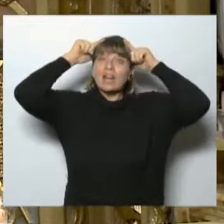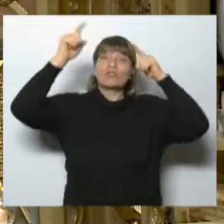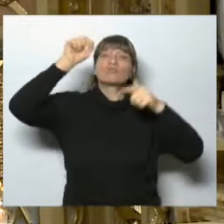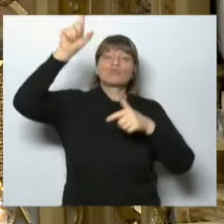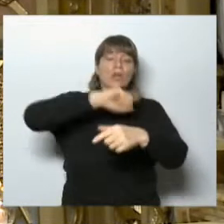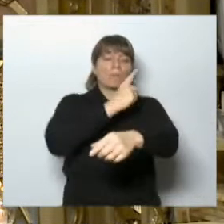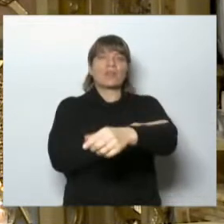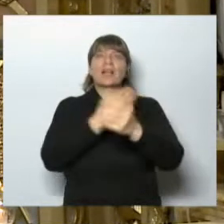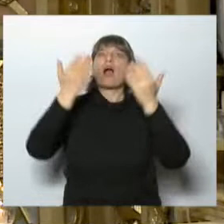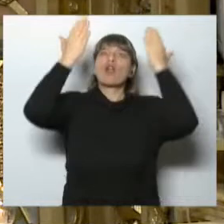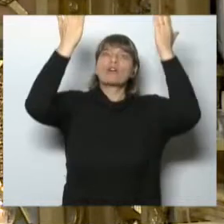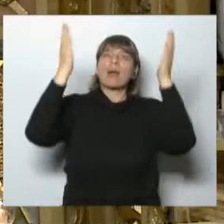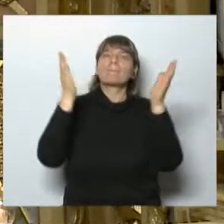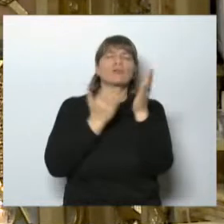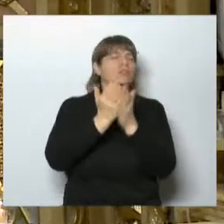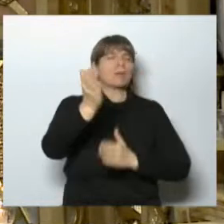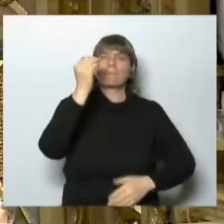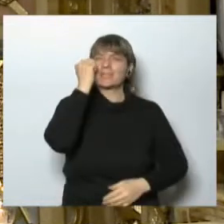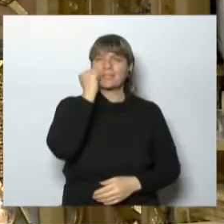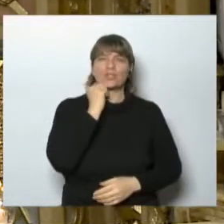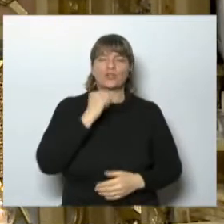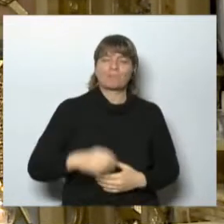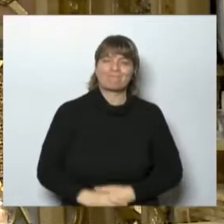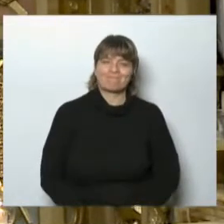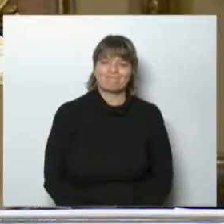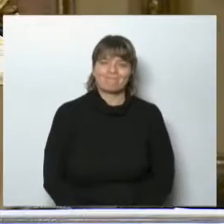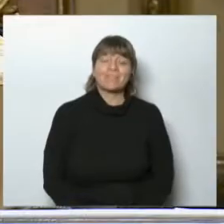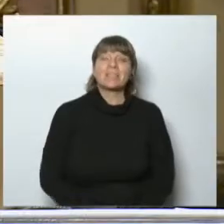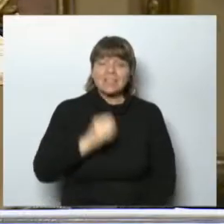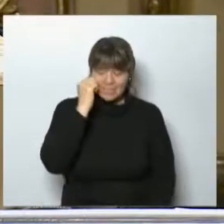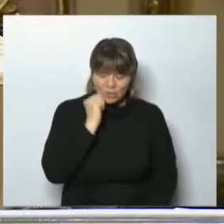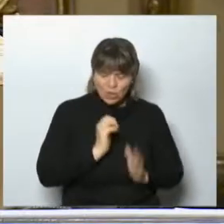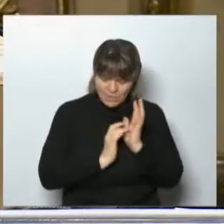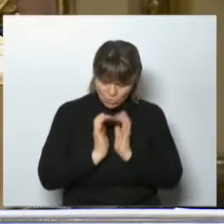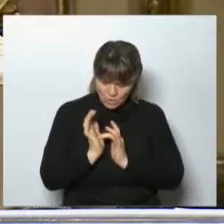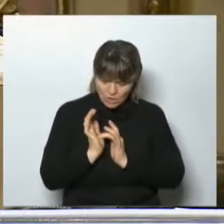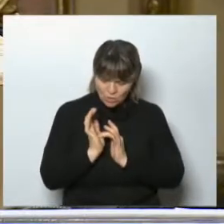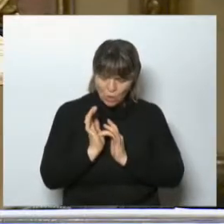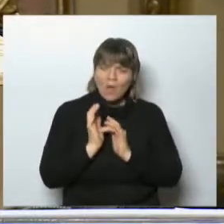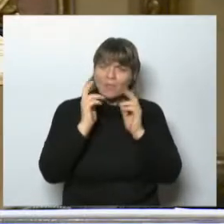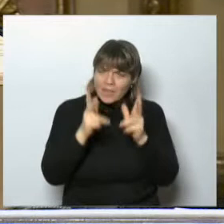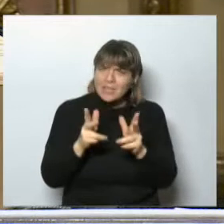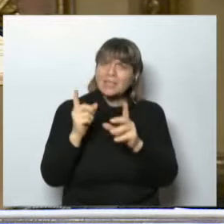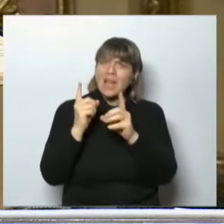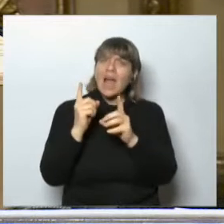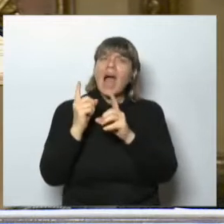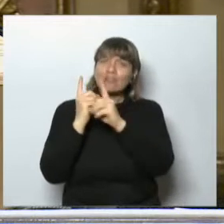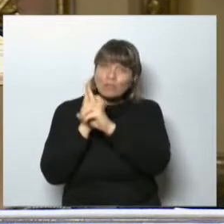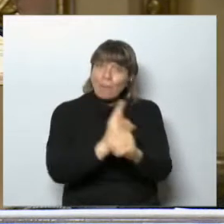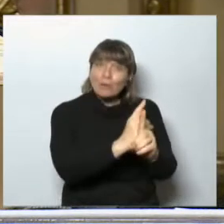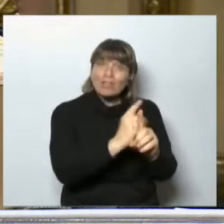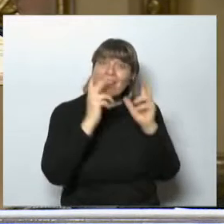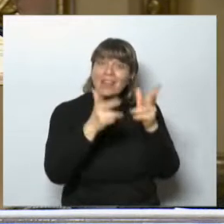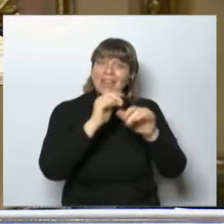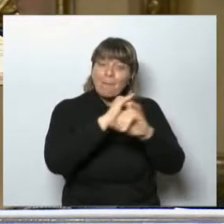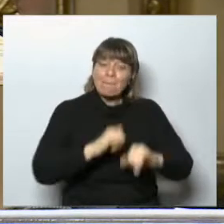Tuyo el poder y la gloria por siempre, Señor, Señor Jesucristo. Que dijiste a tus apóstoles, la paz les dejo, mi